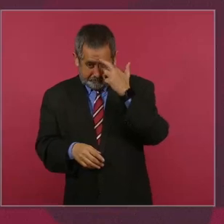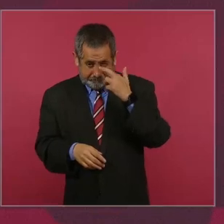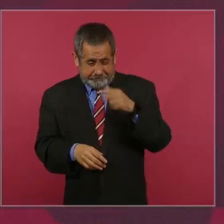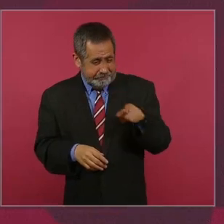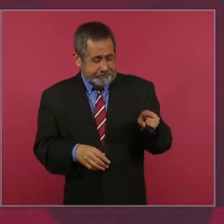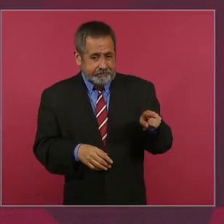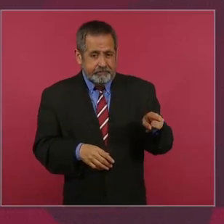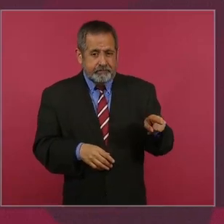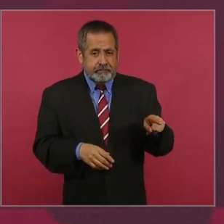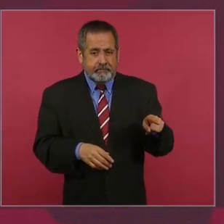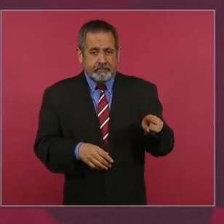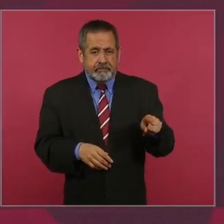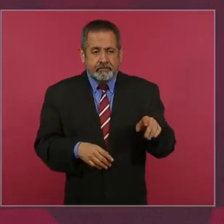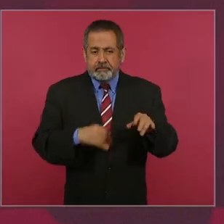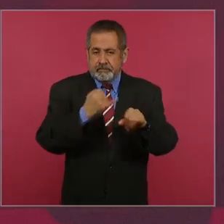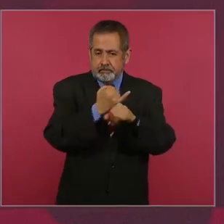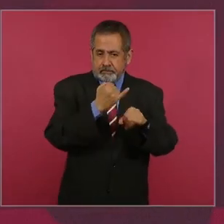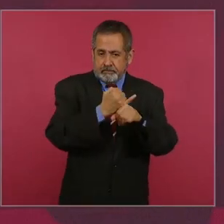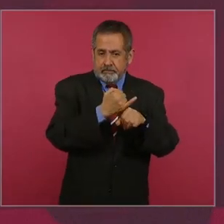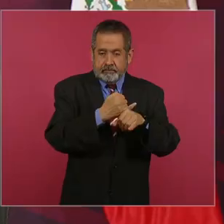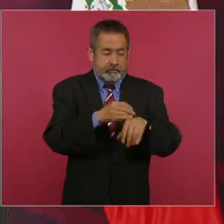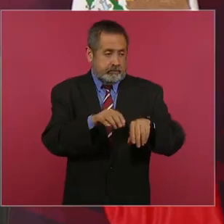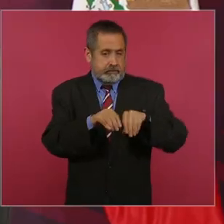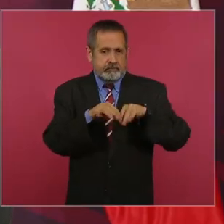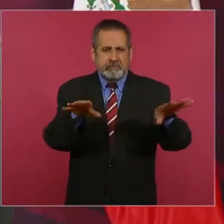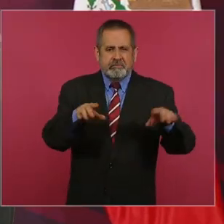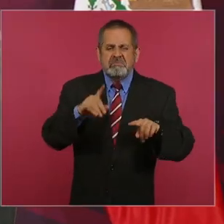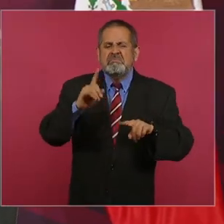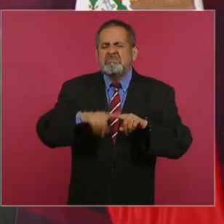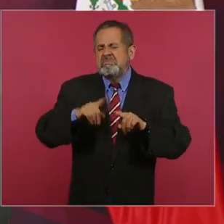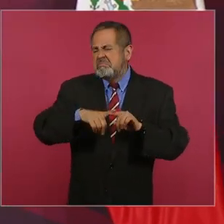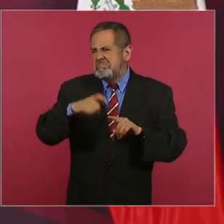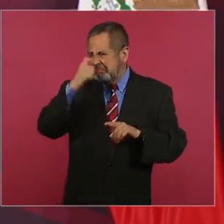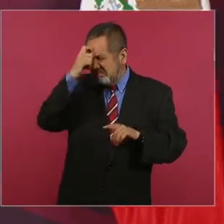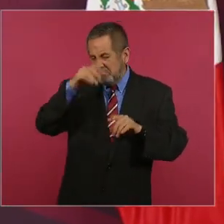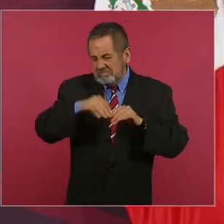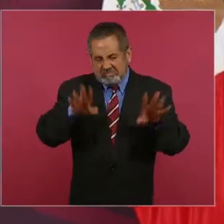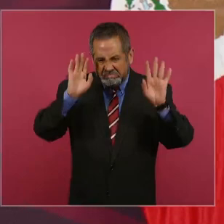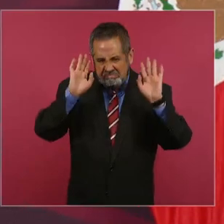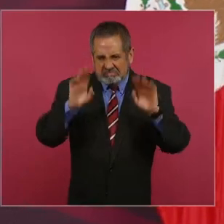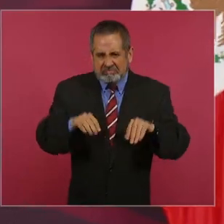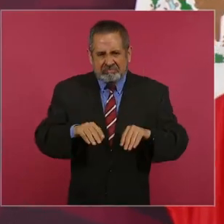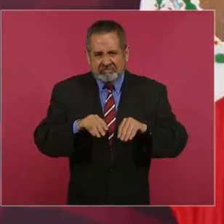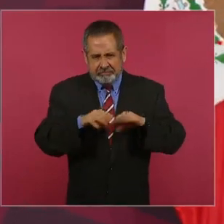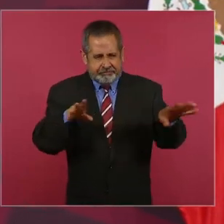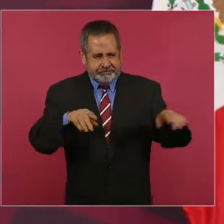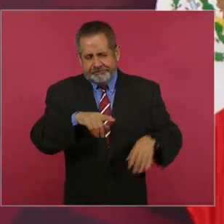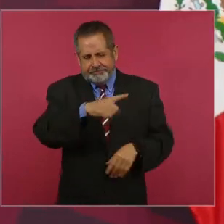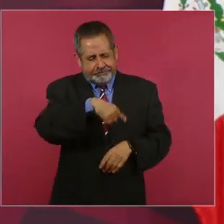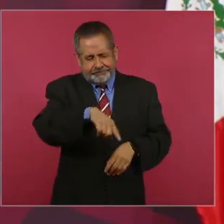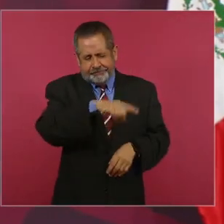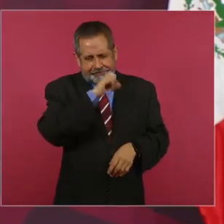en las redes no sé quién lo promovió pero de estos